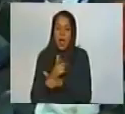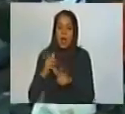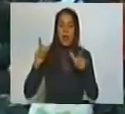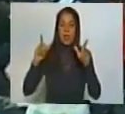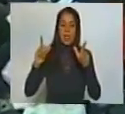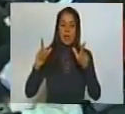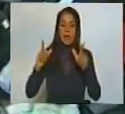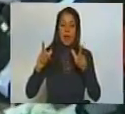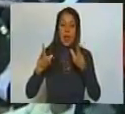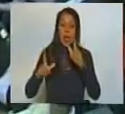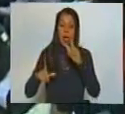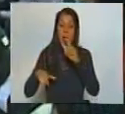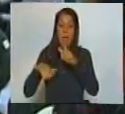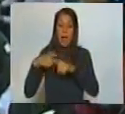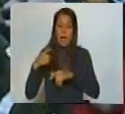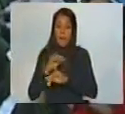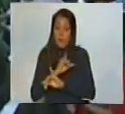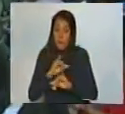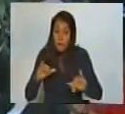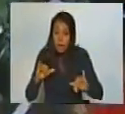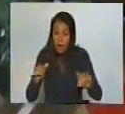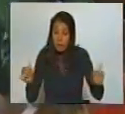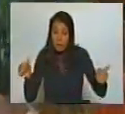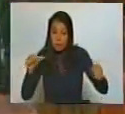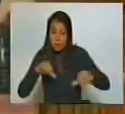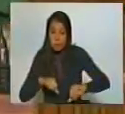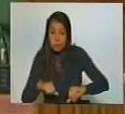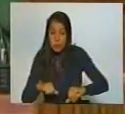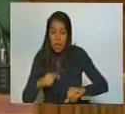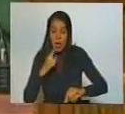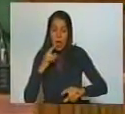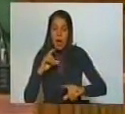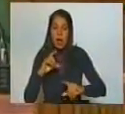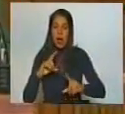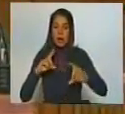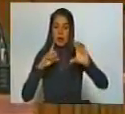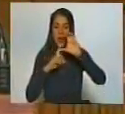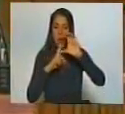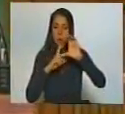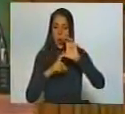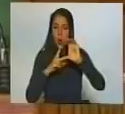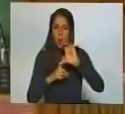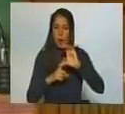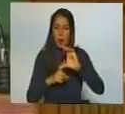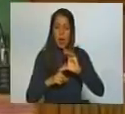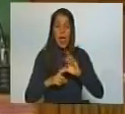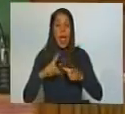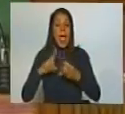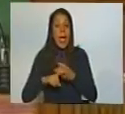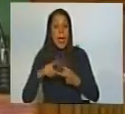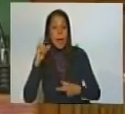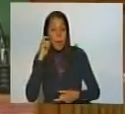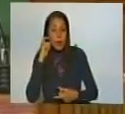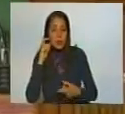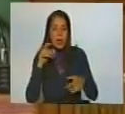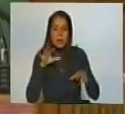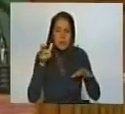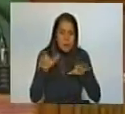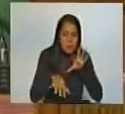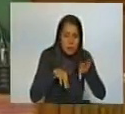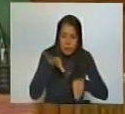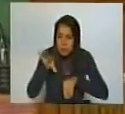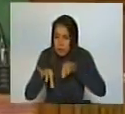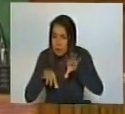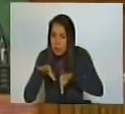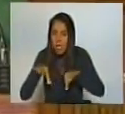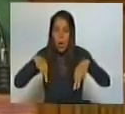cuando cayó el fascismo y todo eso fue liberado, ella se puso a buscar esos papelitos y reunió un